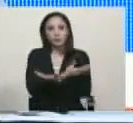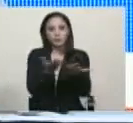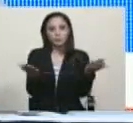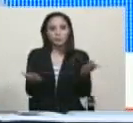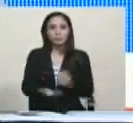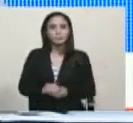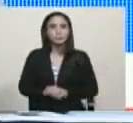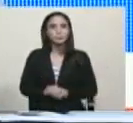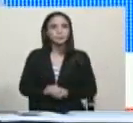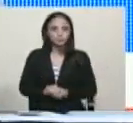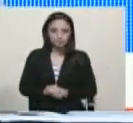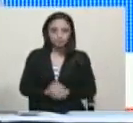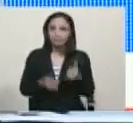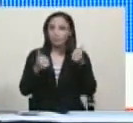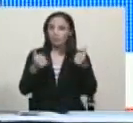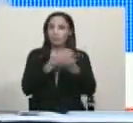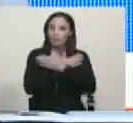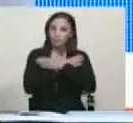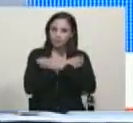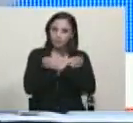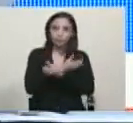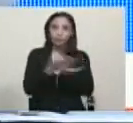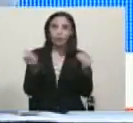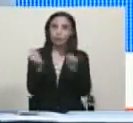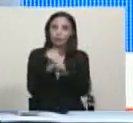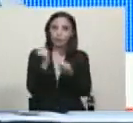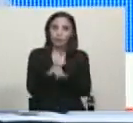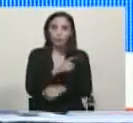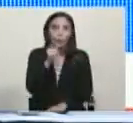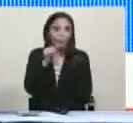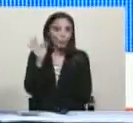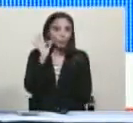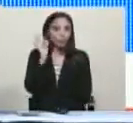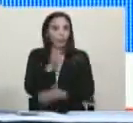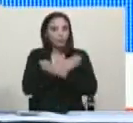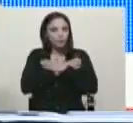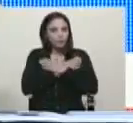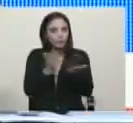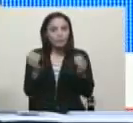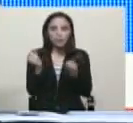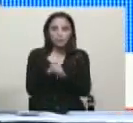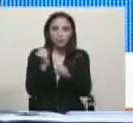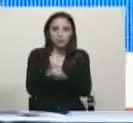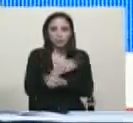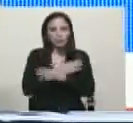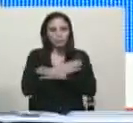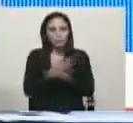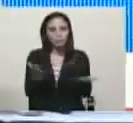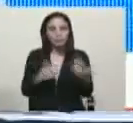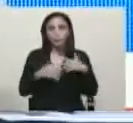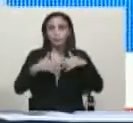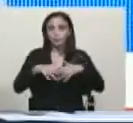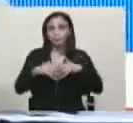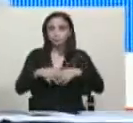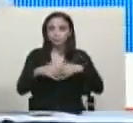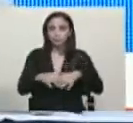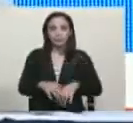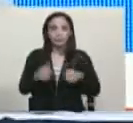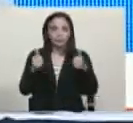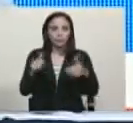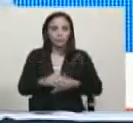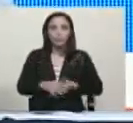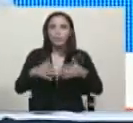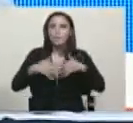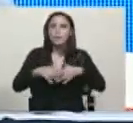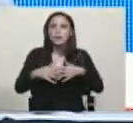bien. Felicidades a los trabajadores. Mi saludo a los trabajadores y trabajadoras de esta industria, SM